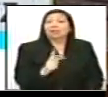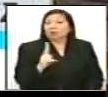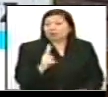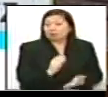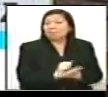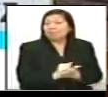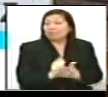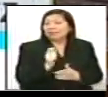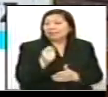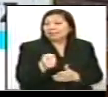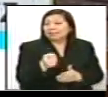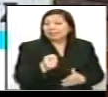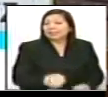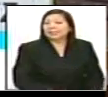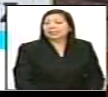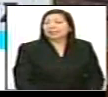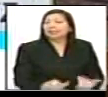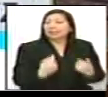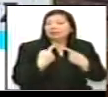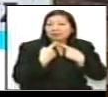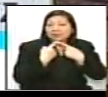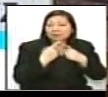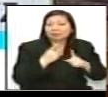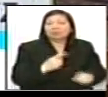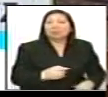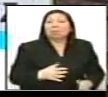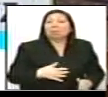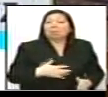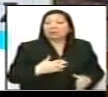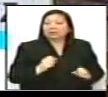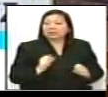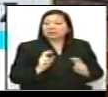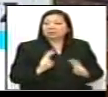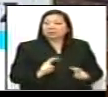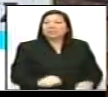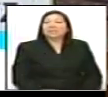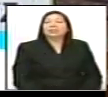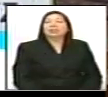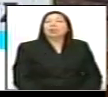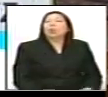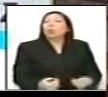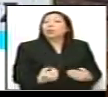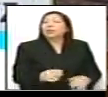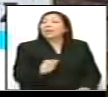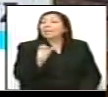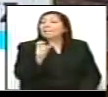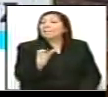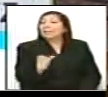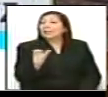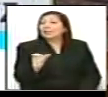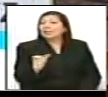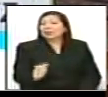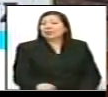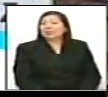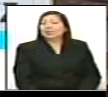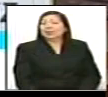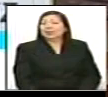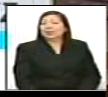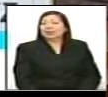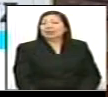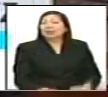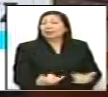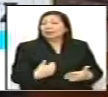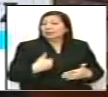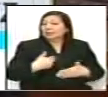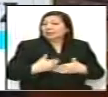bimensualmente, esta información podía ser vista por cualquier ciudadano o ciudadana. Y